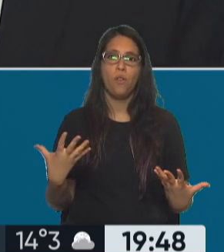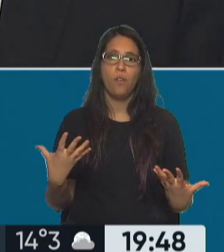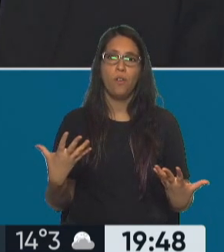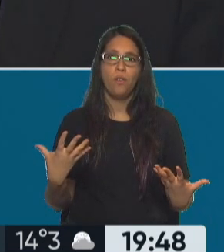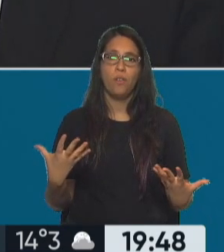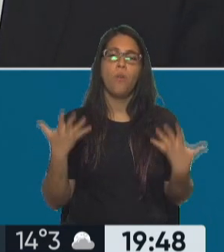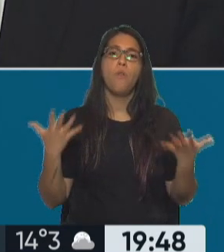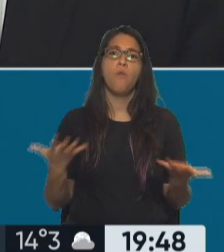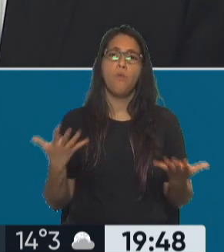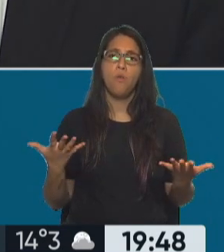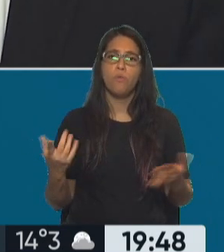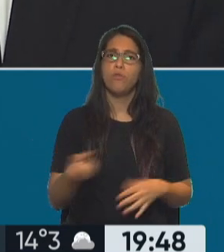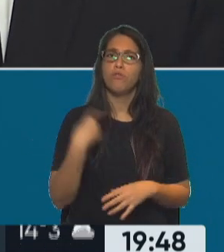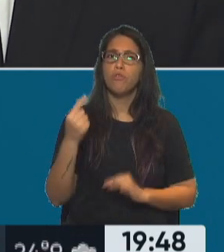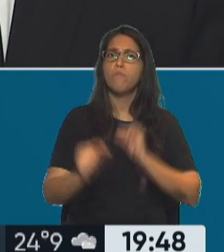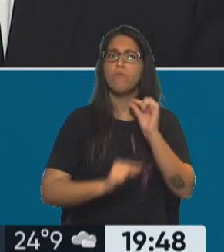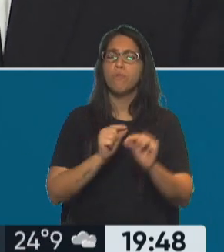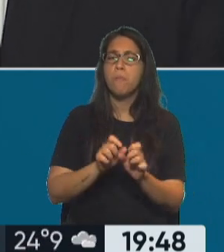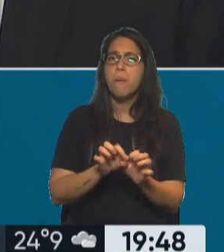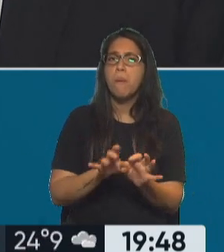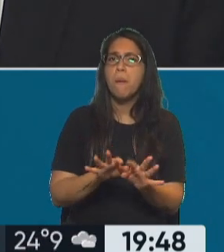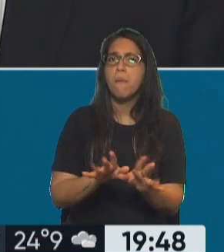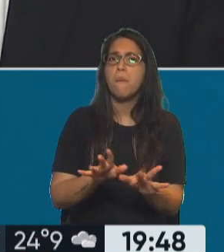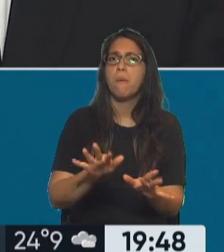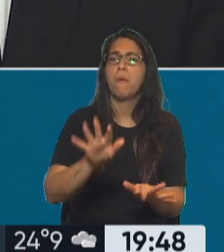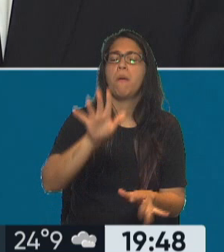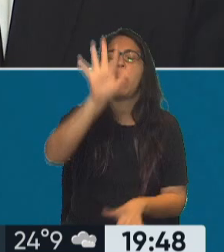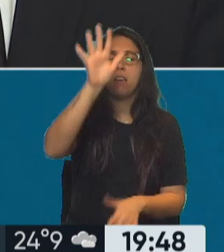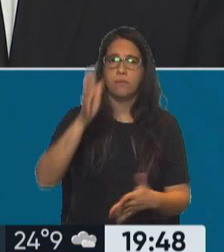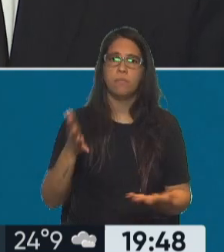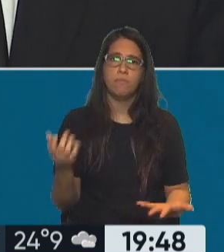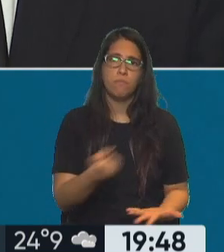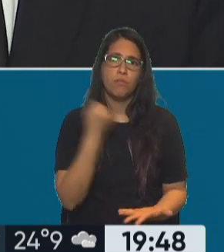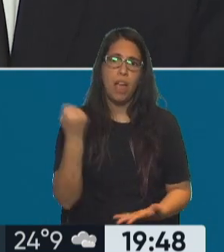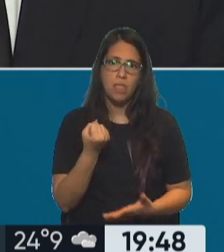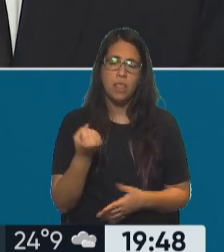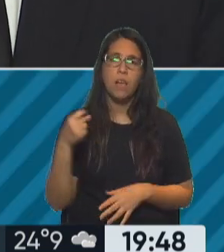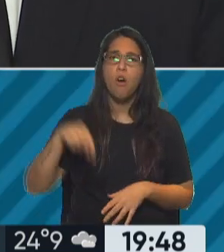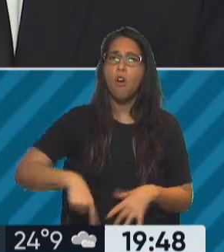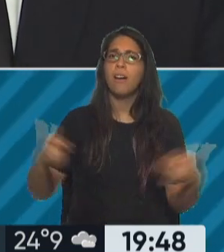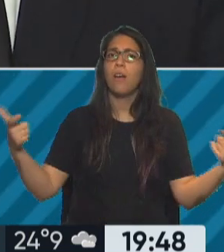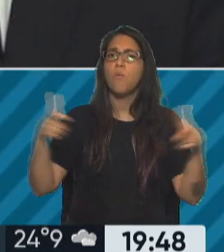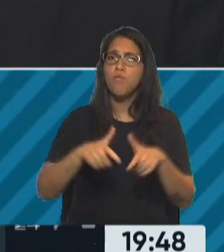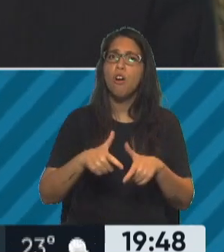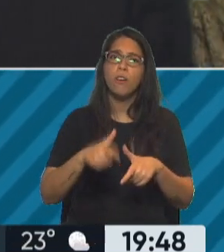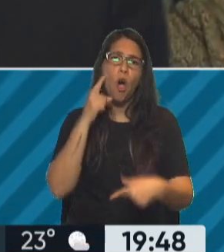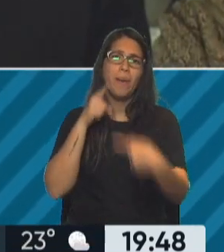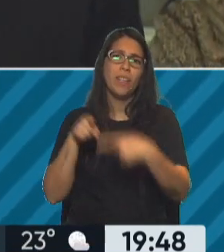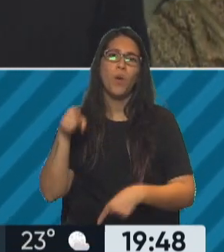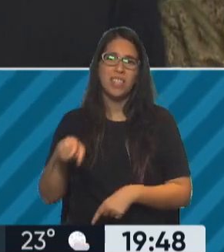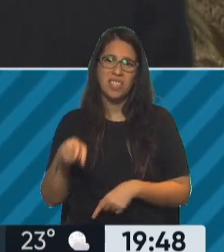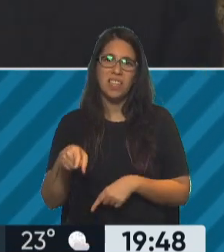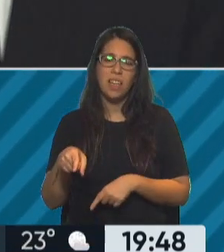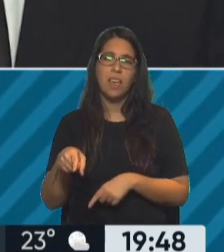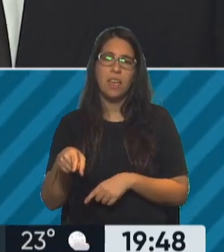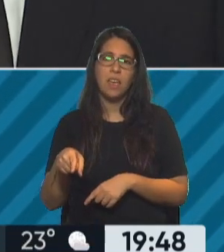Claramente vamos logrando ese objetivo. La reunión de hoy tenía que ver fundamentalmente con esto, por eso lo hicimos